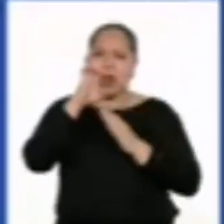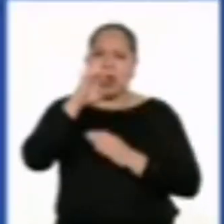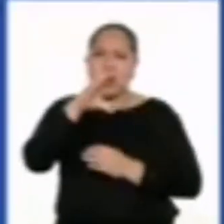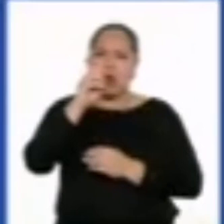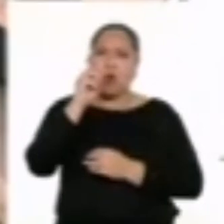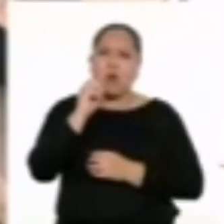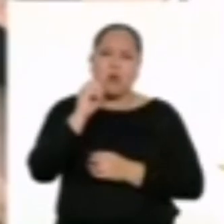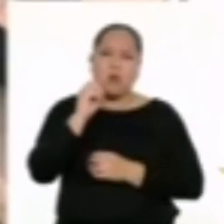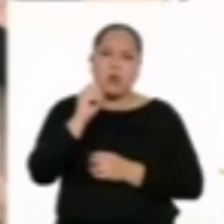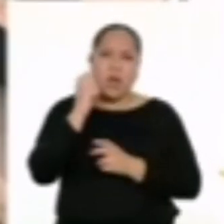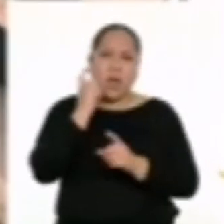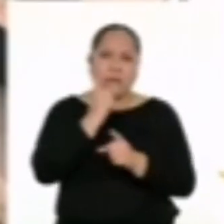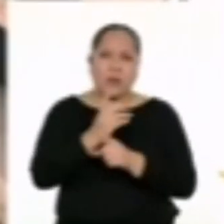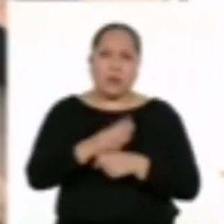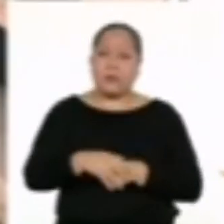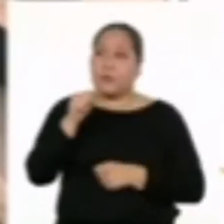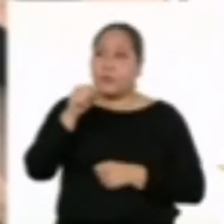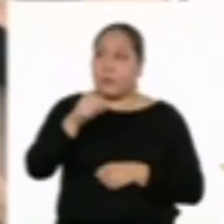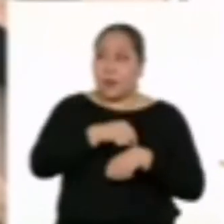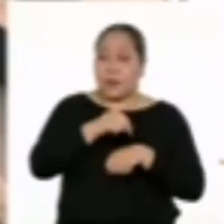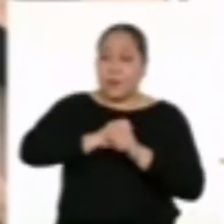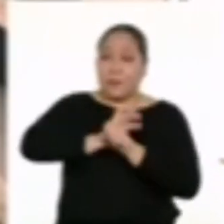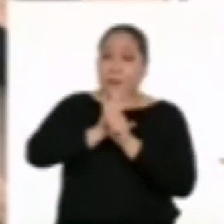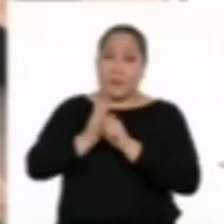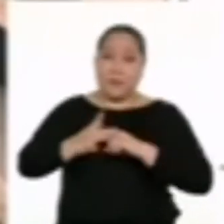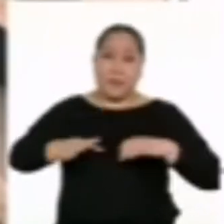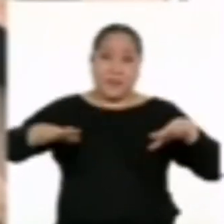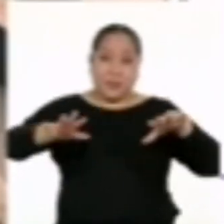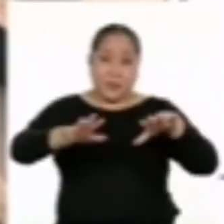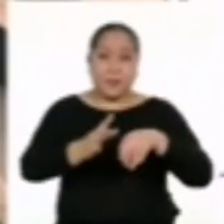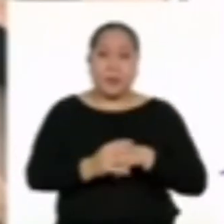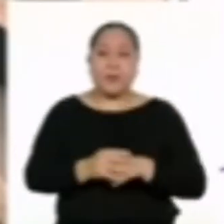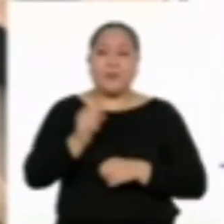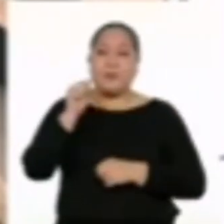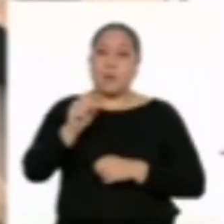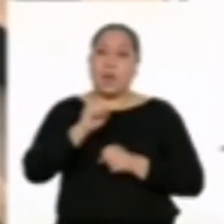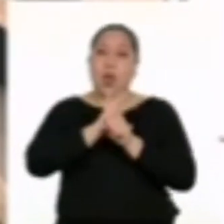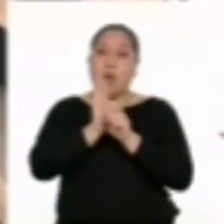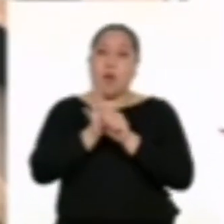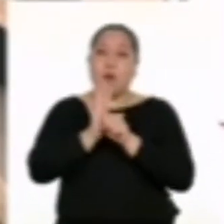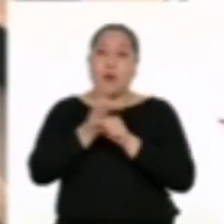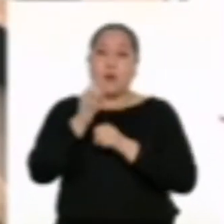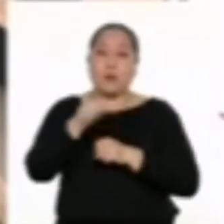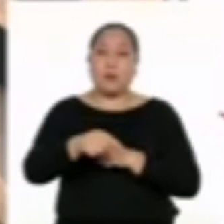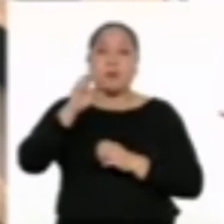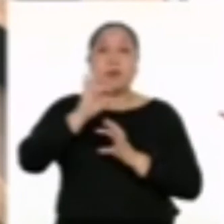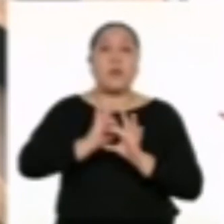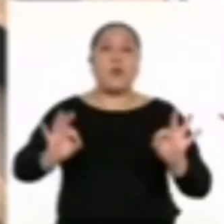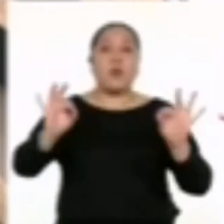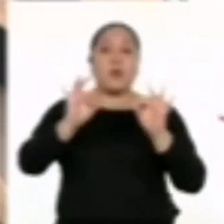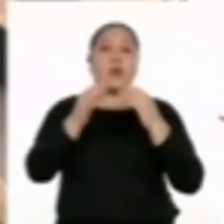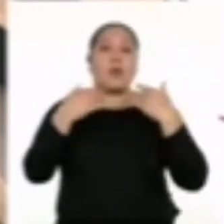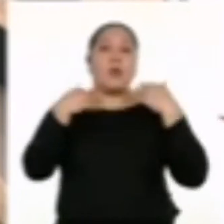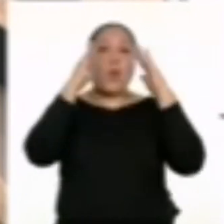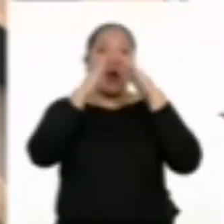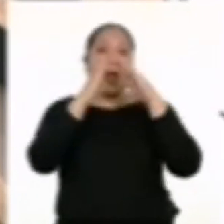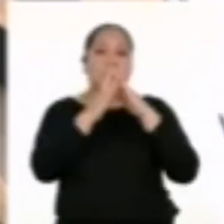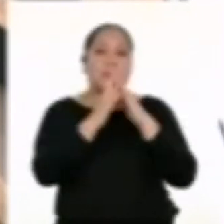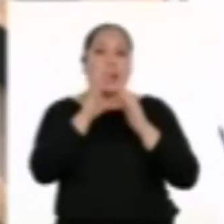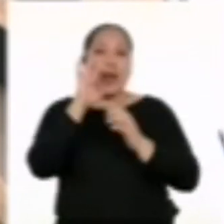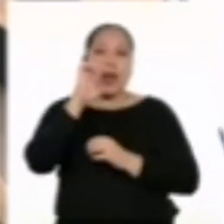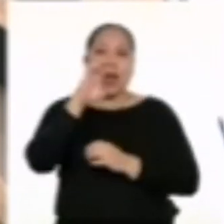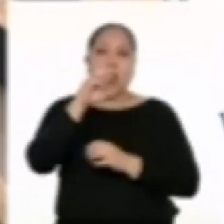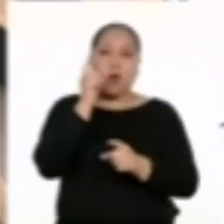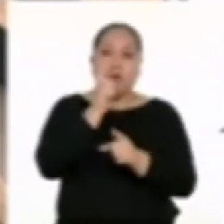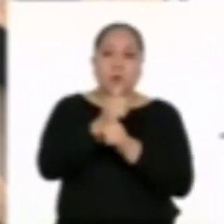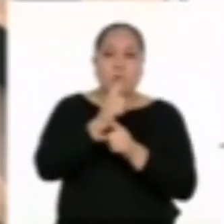general? En este contexto de pandemia debido al COVID-19 es importante tener un hogar ecoeficiente